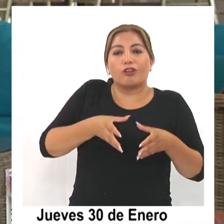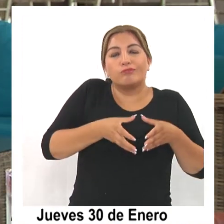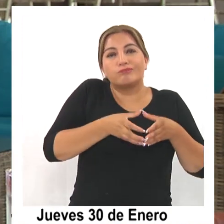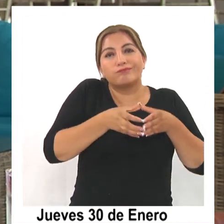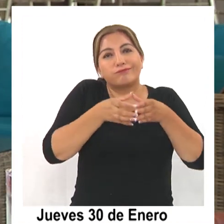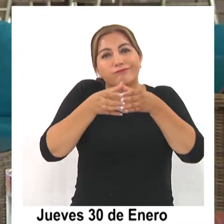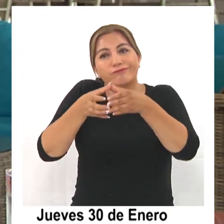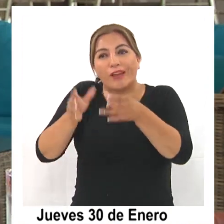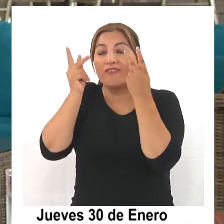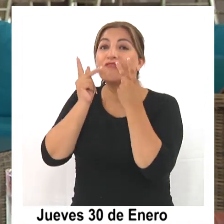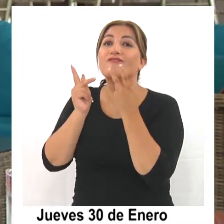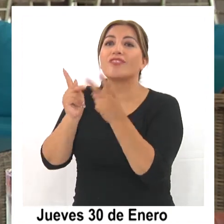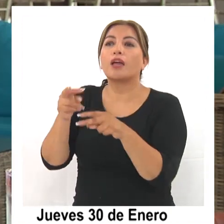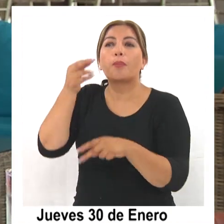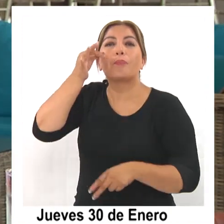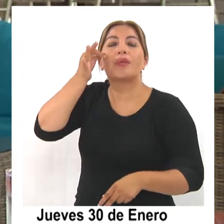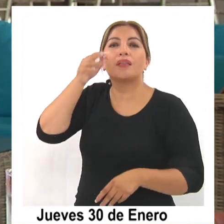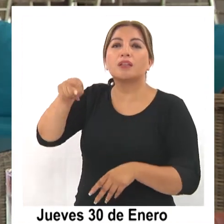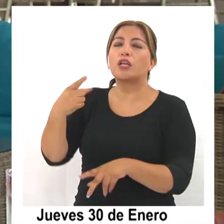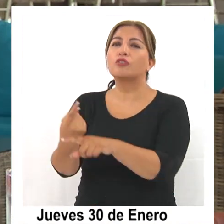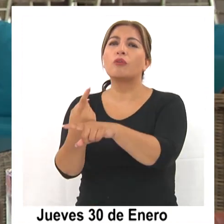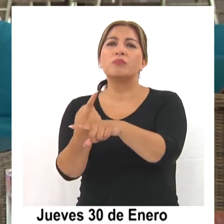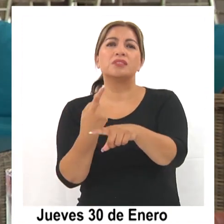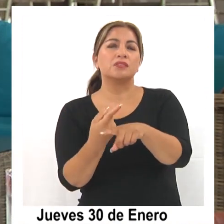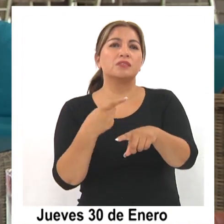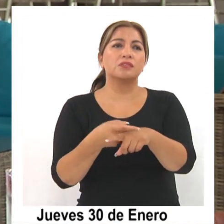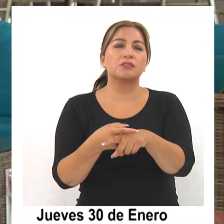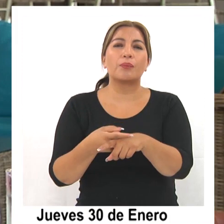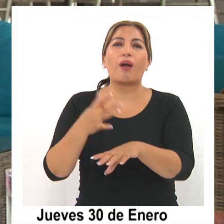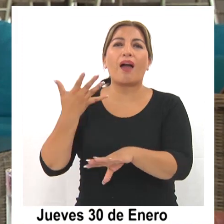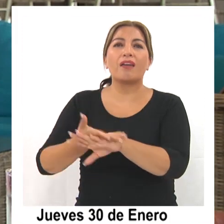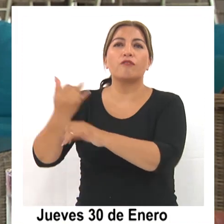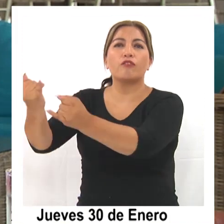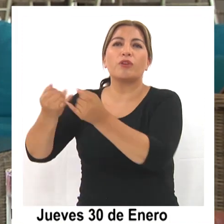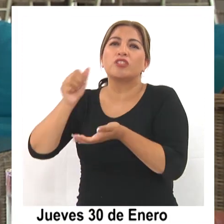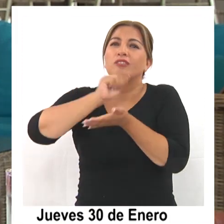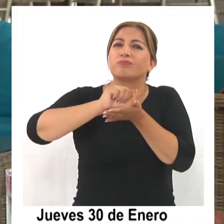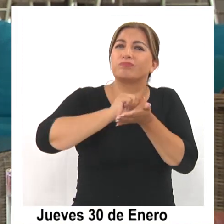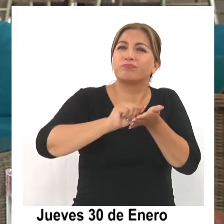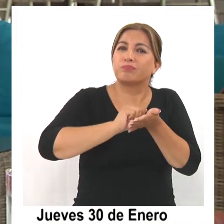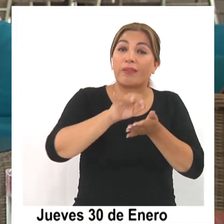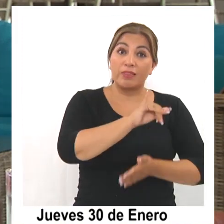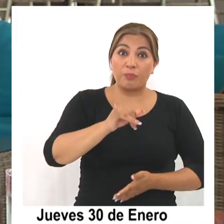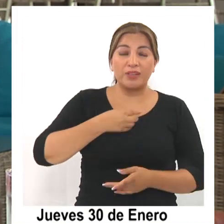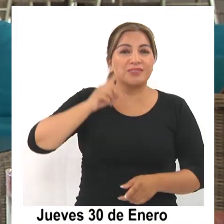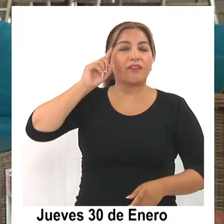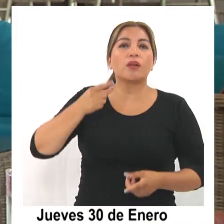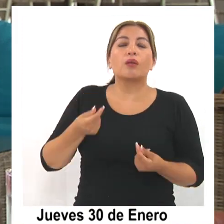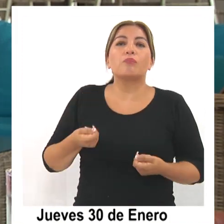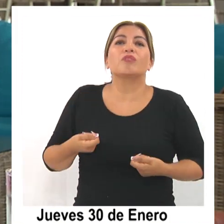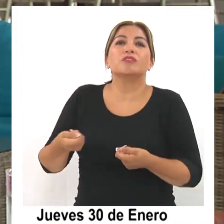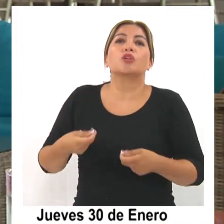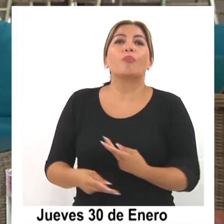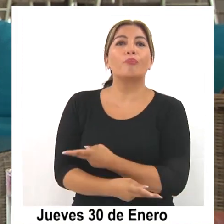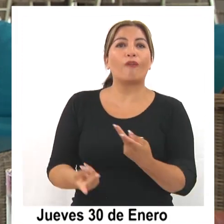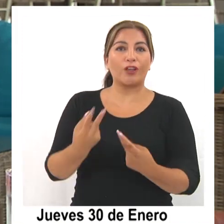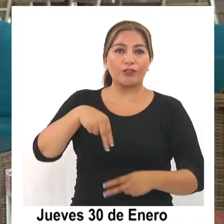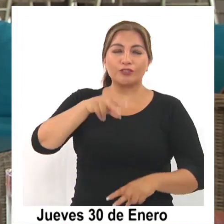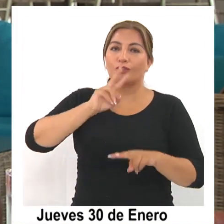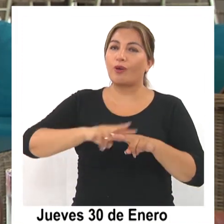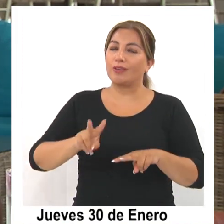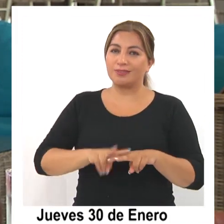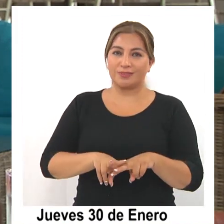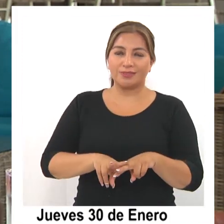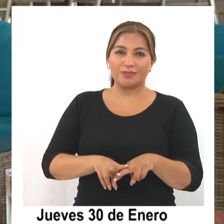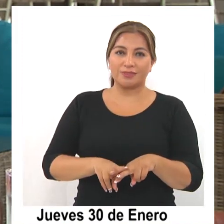a estos viajes vamos a terreno, estamos por ahí, conversamos hacemos un levantamiento de información para luego ver cuál es la inversión pública que sea